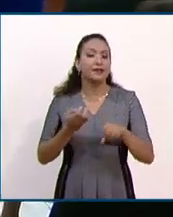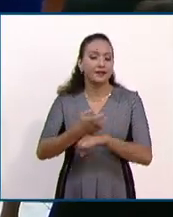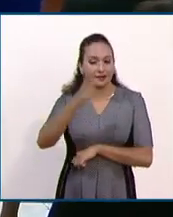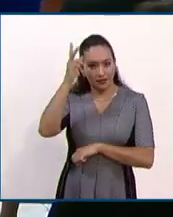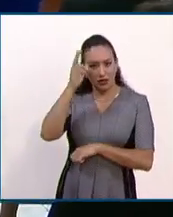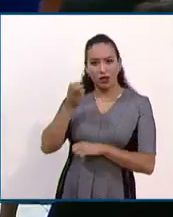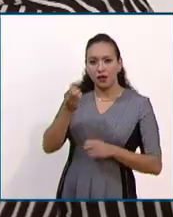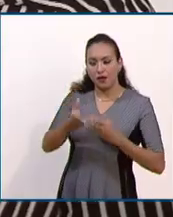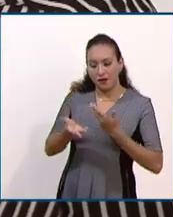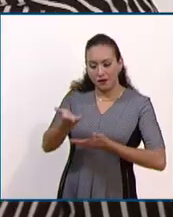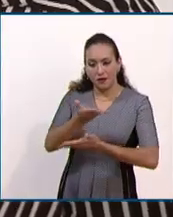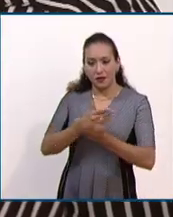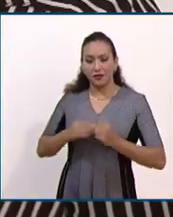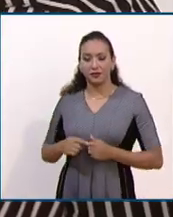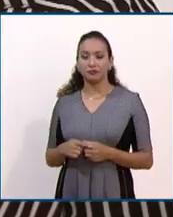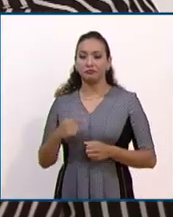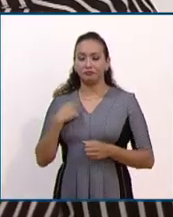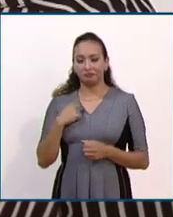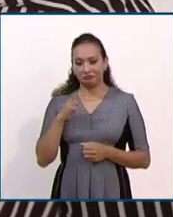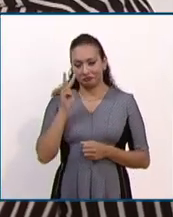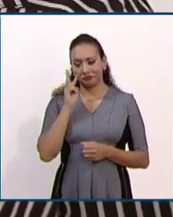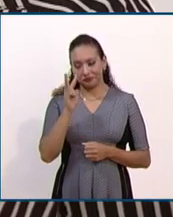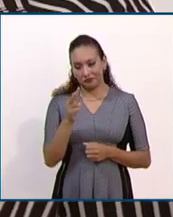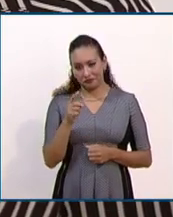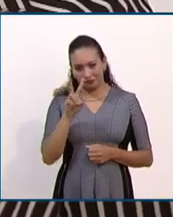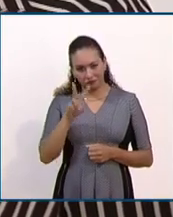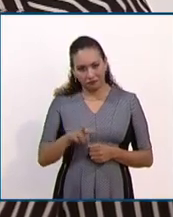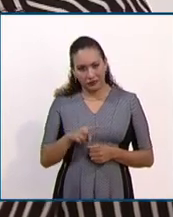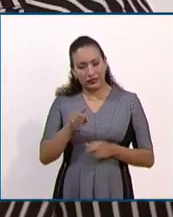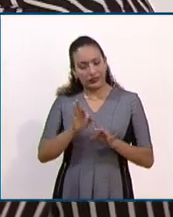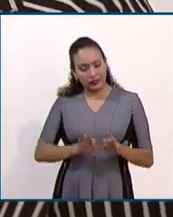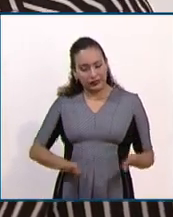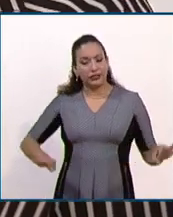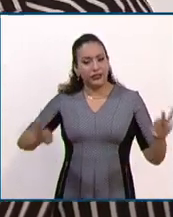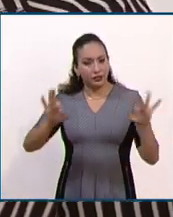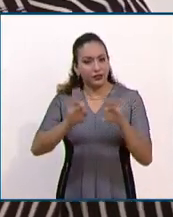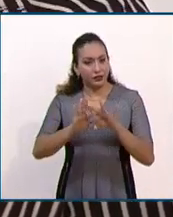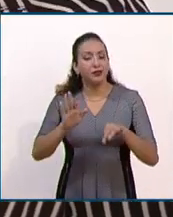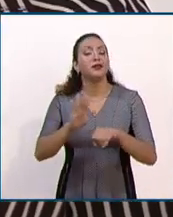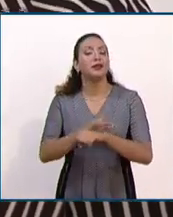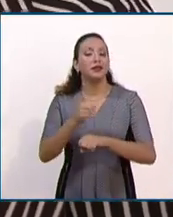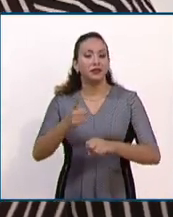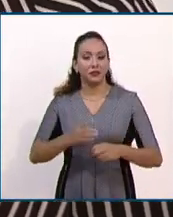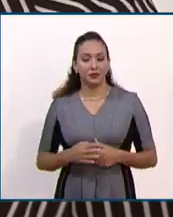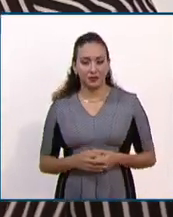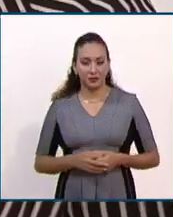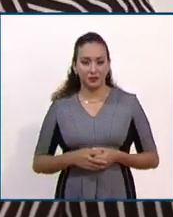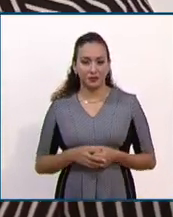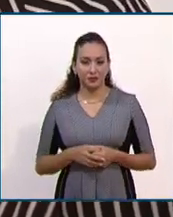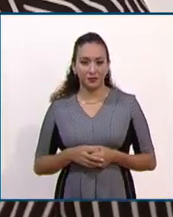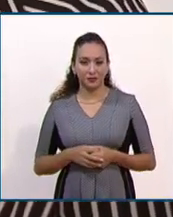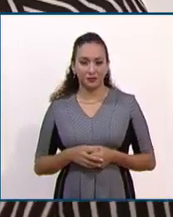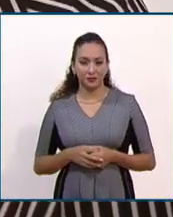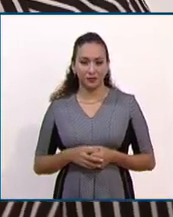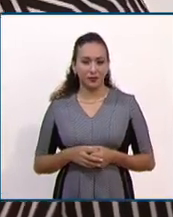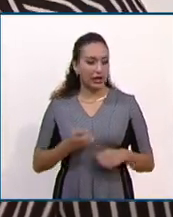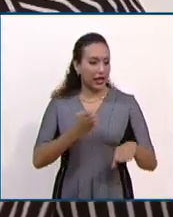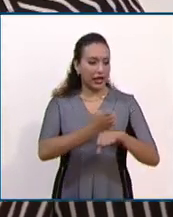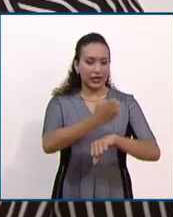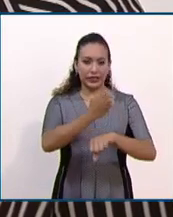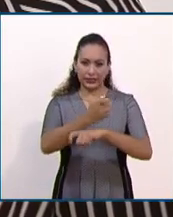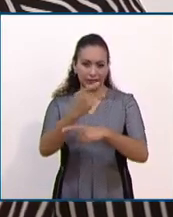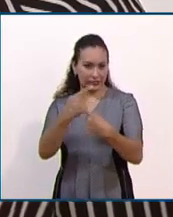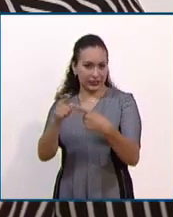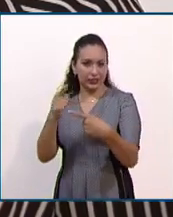estos temas. Me parece algo muy importante porque pues en todos los estados, y digo,